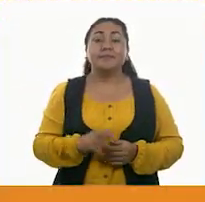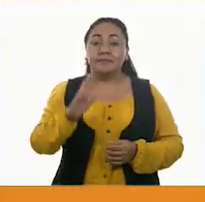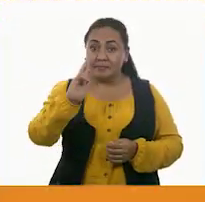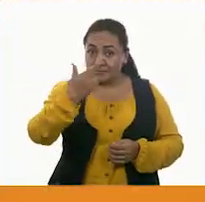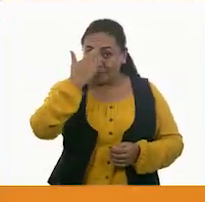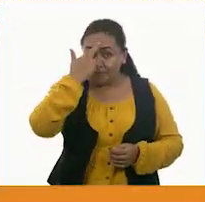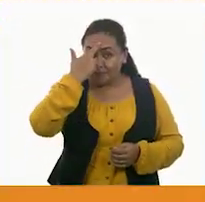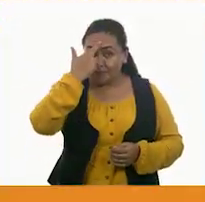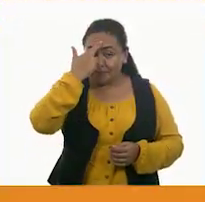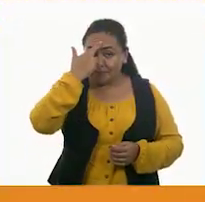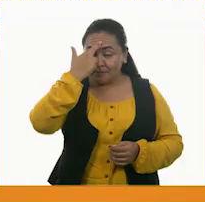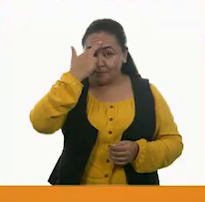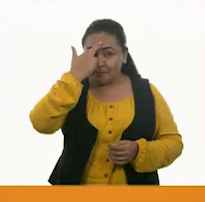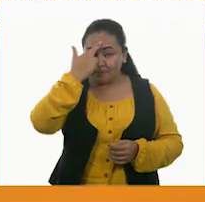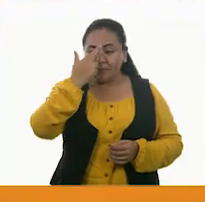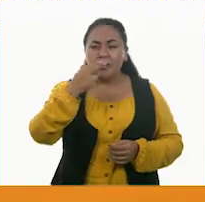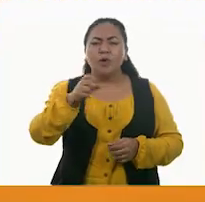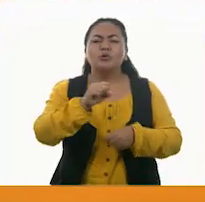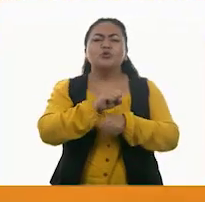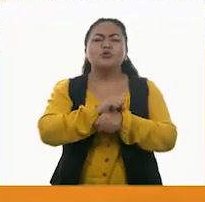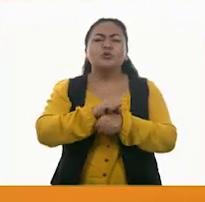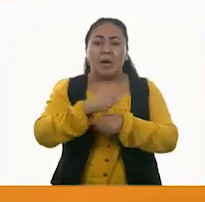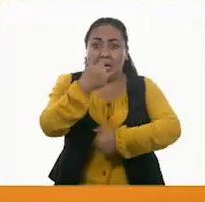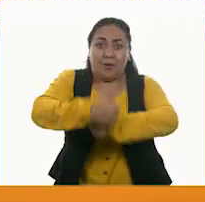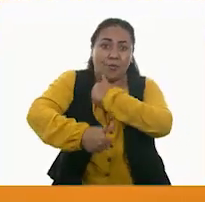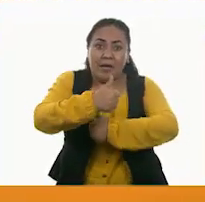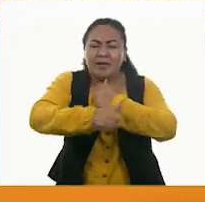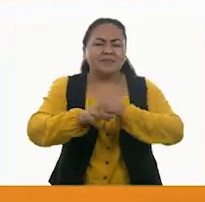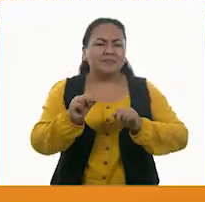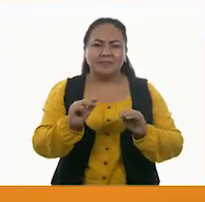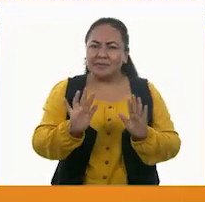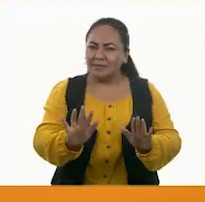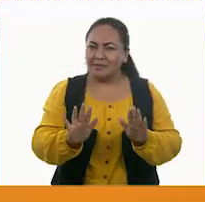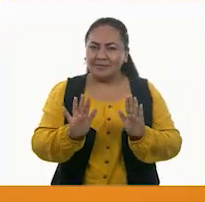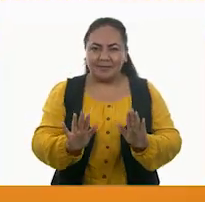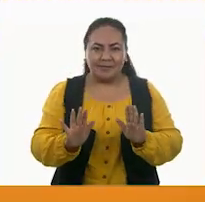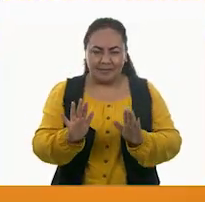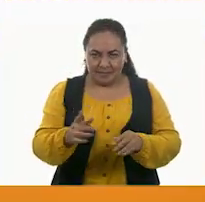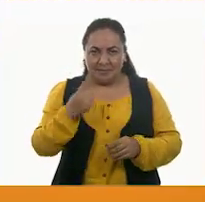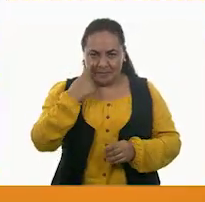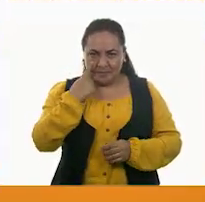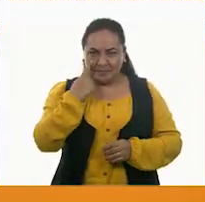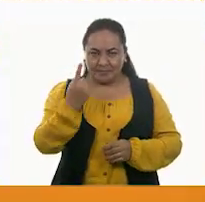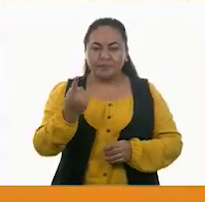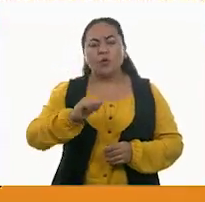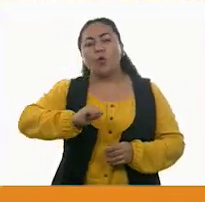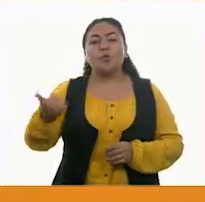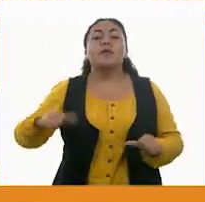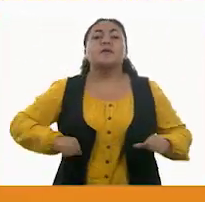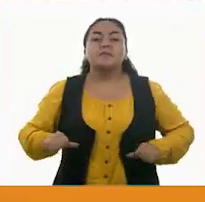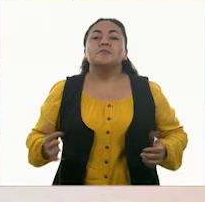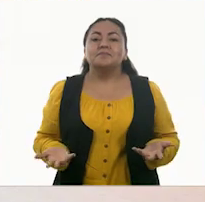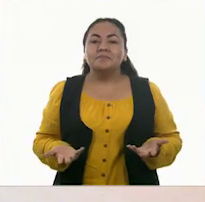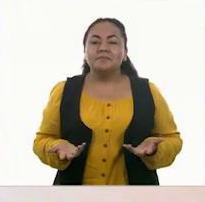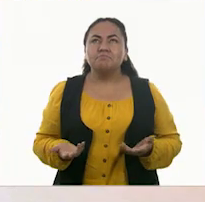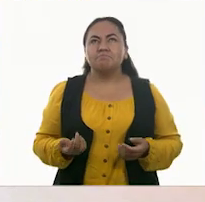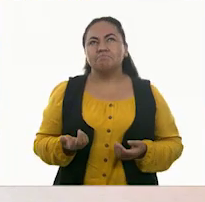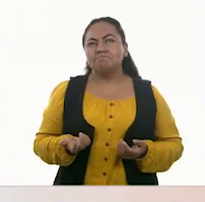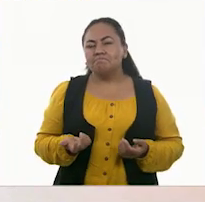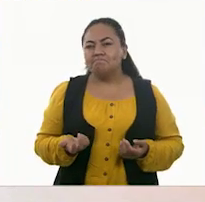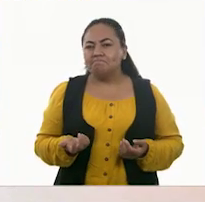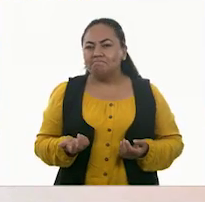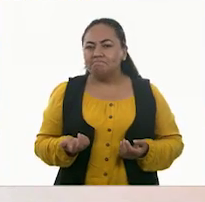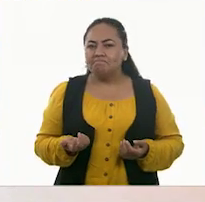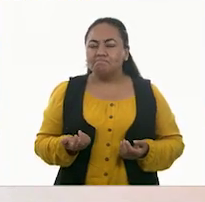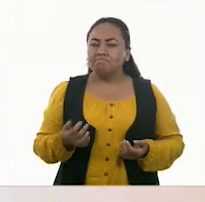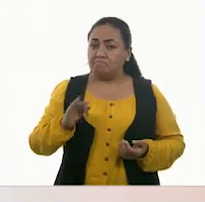Recuerda, es suave, no son competencias. Perfecto. ¿Otra actividad? Podemos